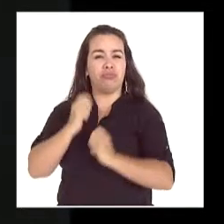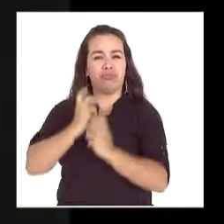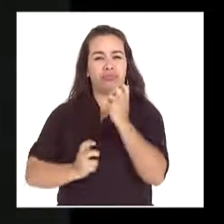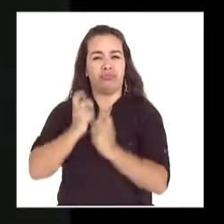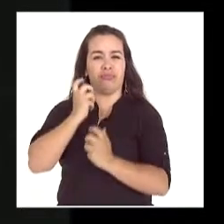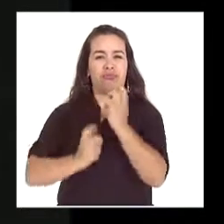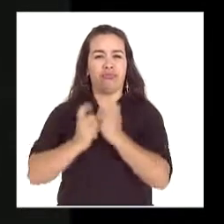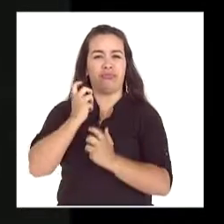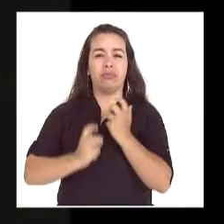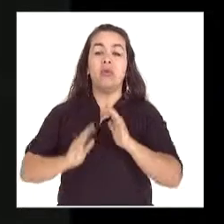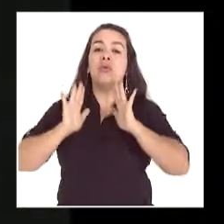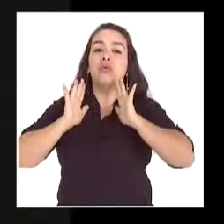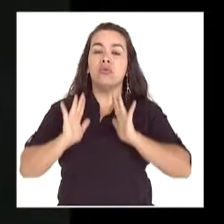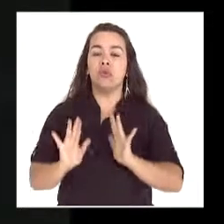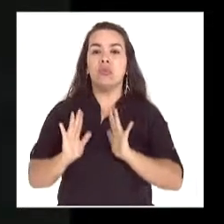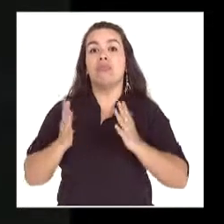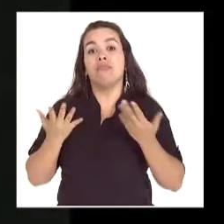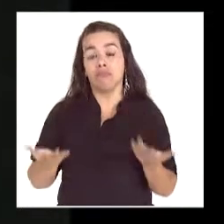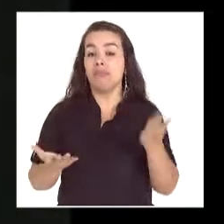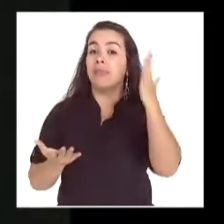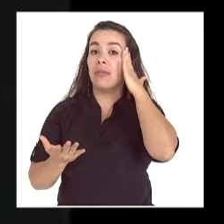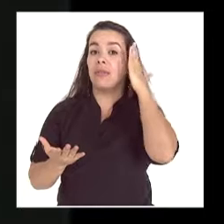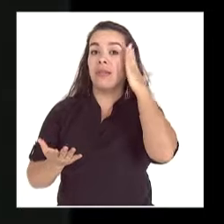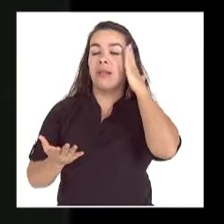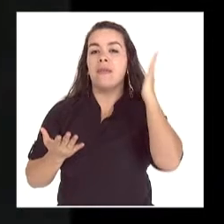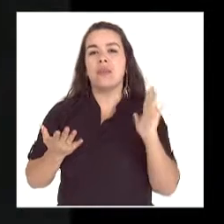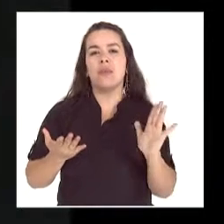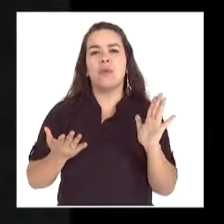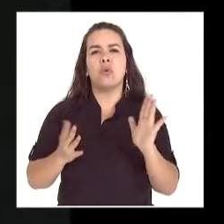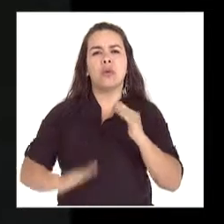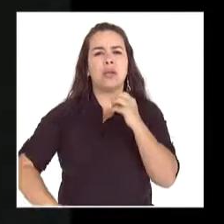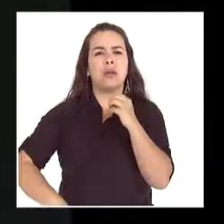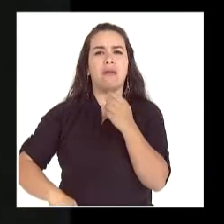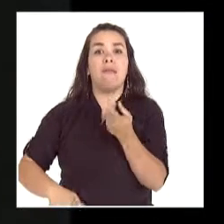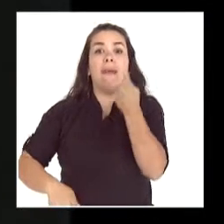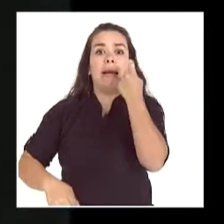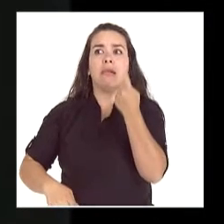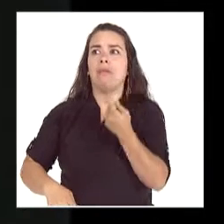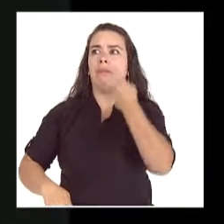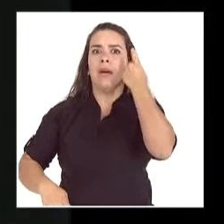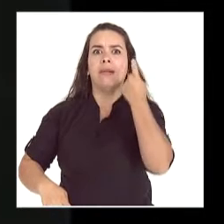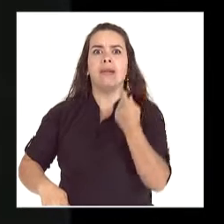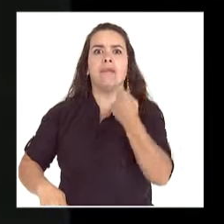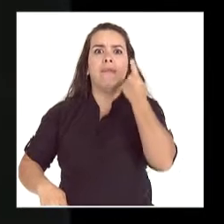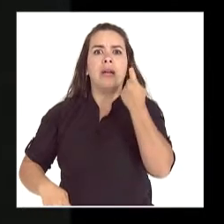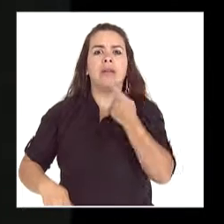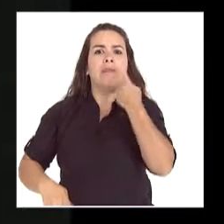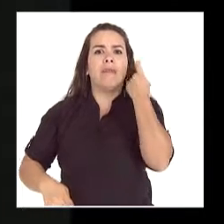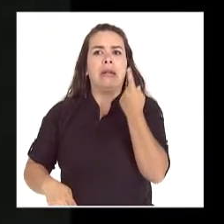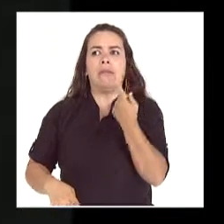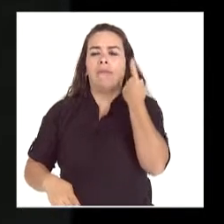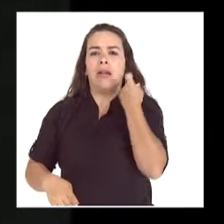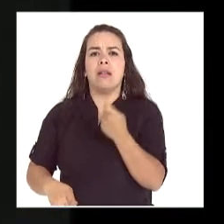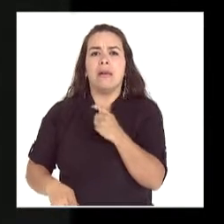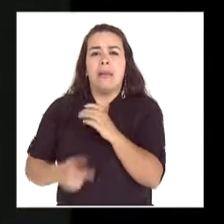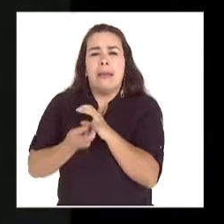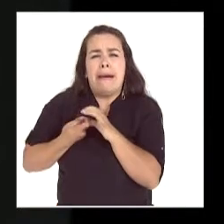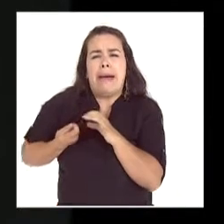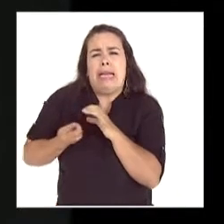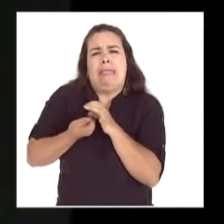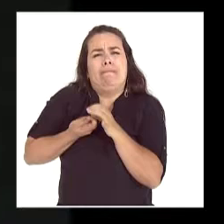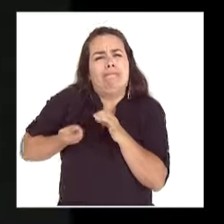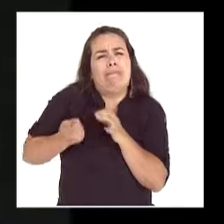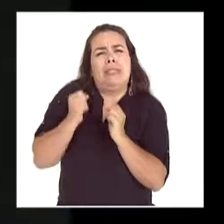supuesto, cuando hay una cesación del flujo de forma anterógrada, pues esas células